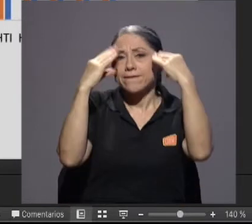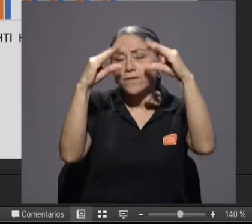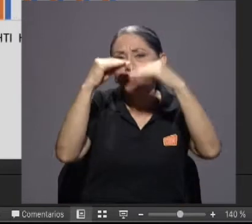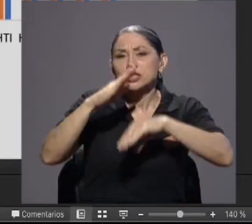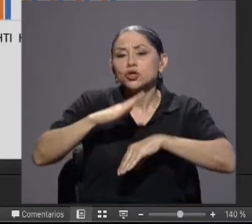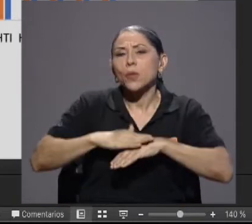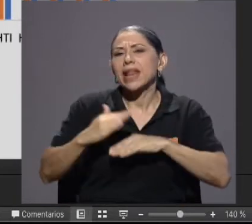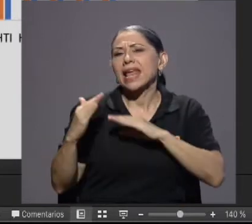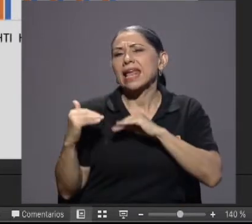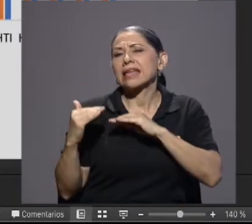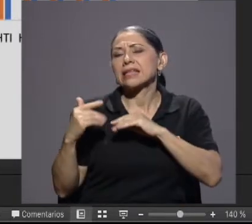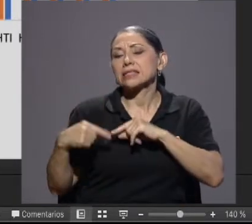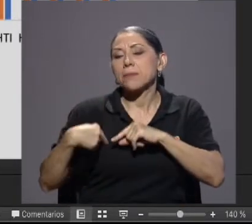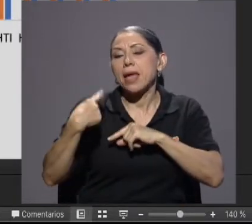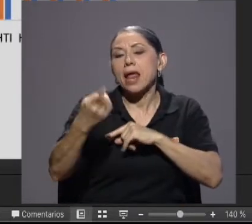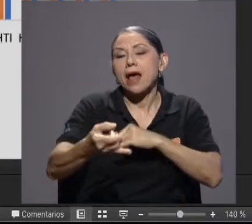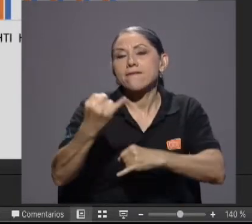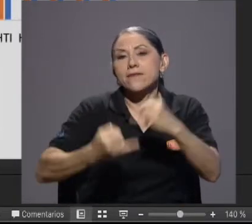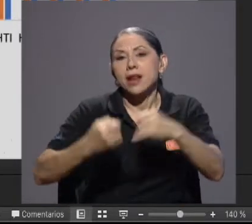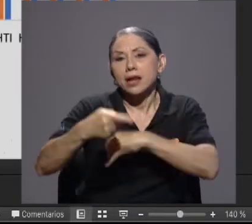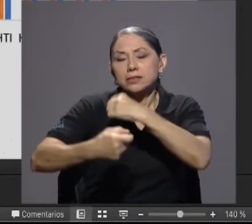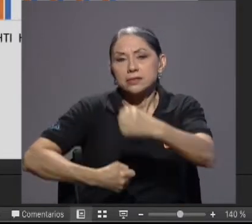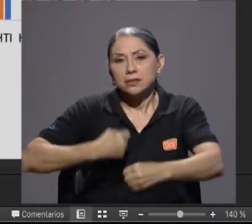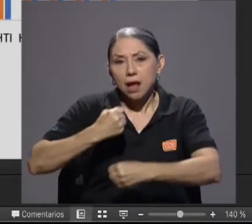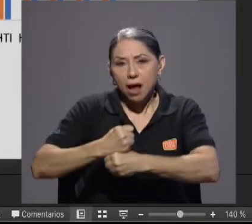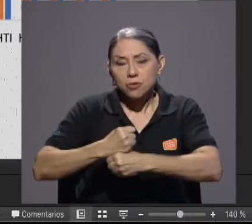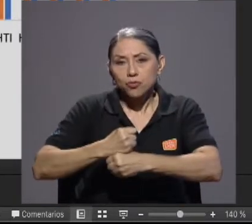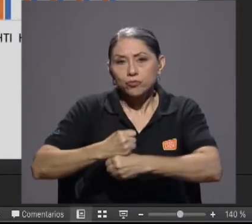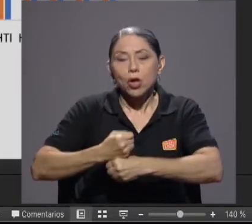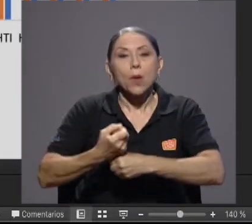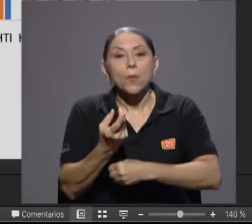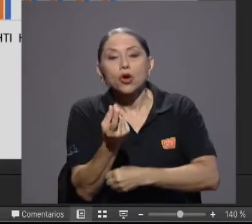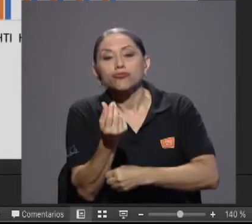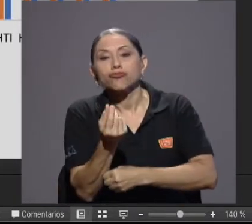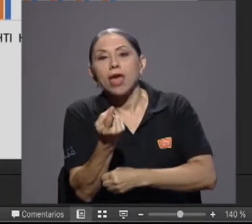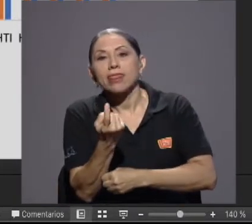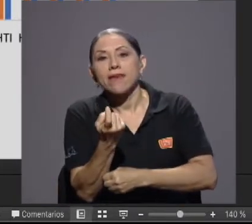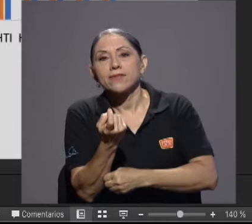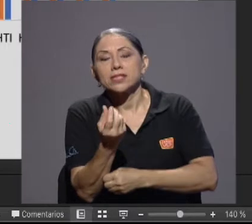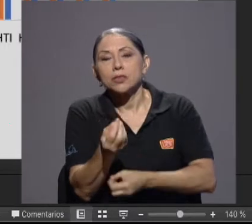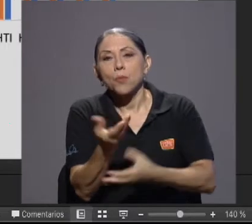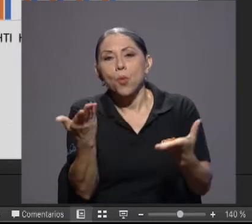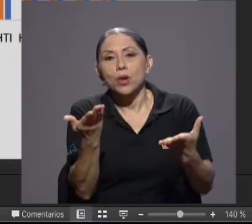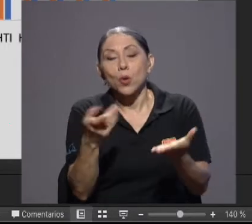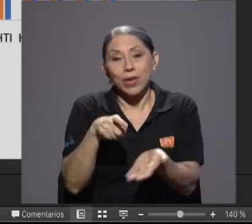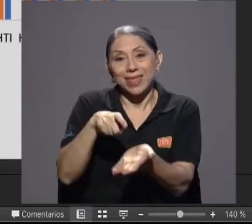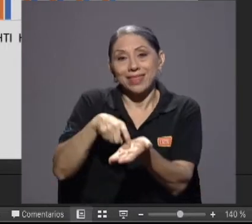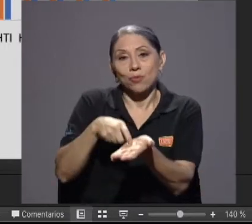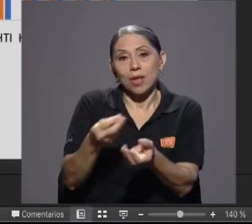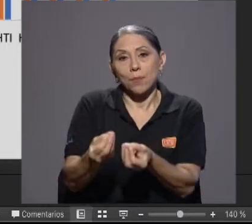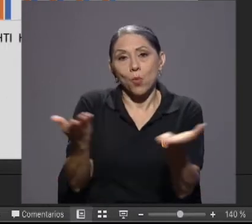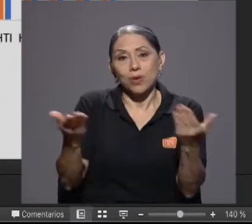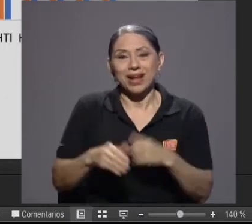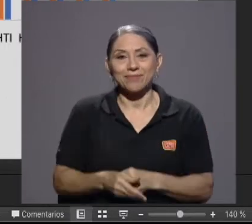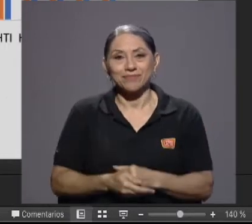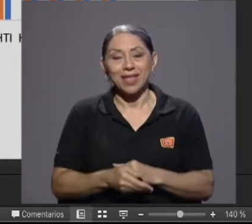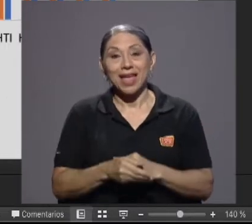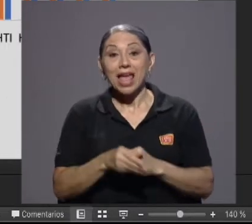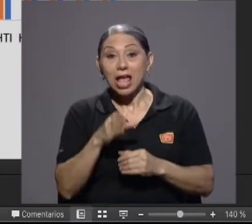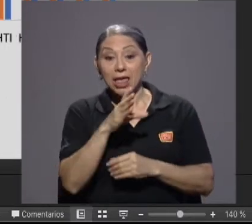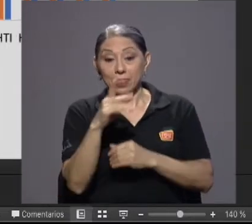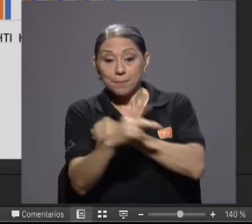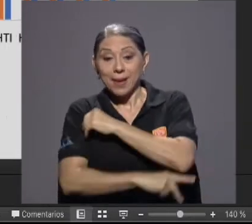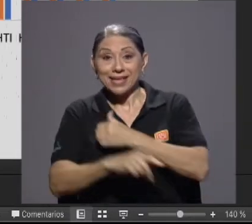se espera para finales de este año en términos de lo que es el déficit público y la deuda pública. Costa Rica se ubica dentro de los países